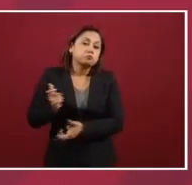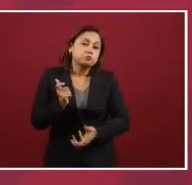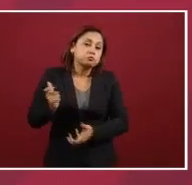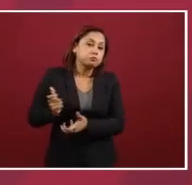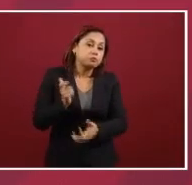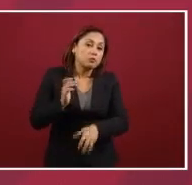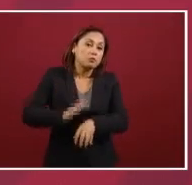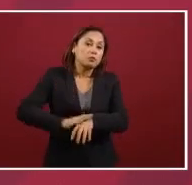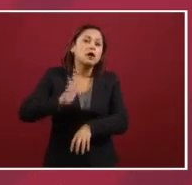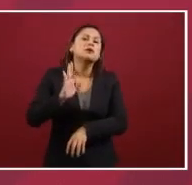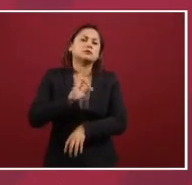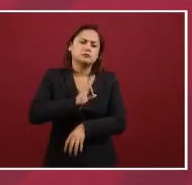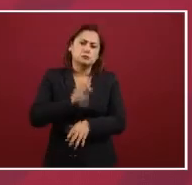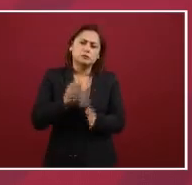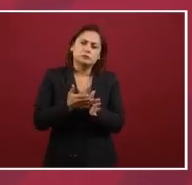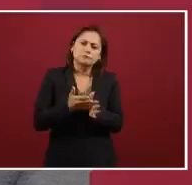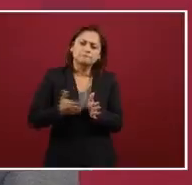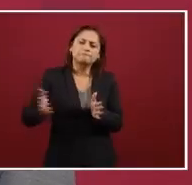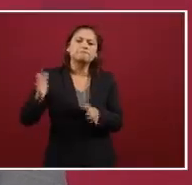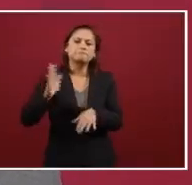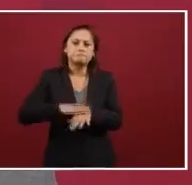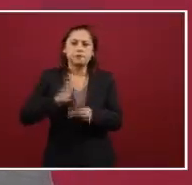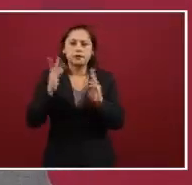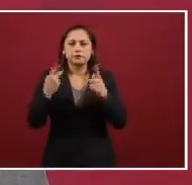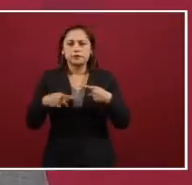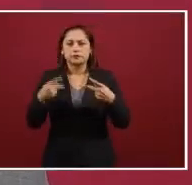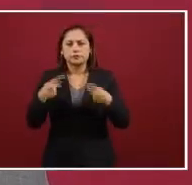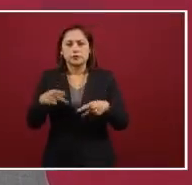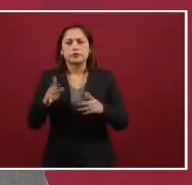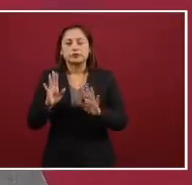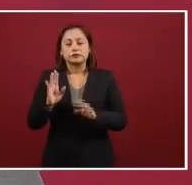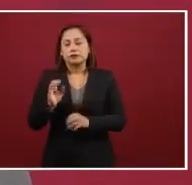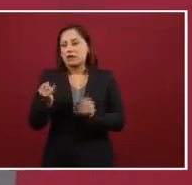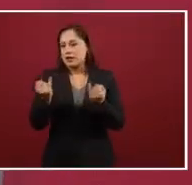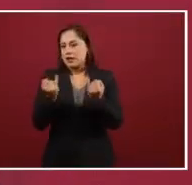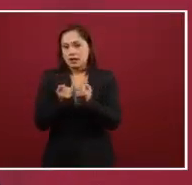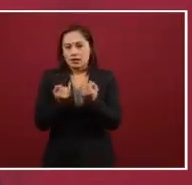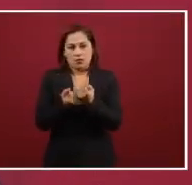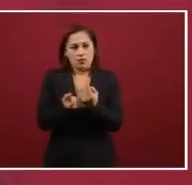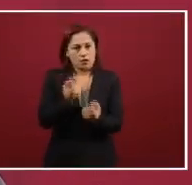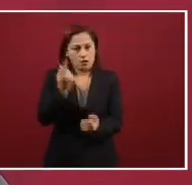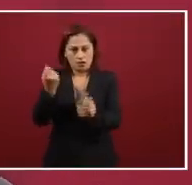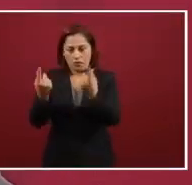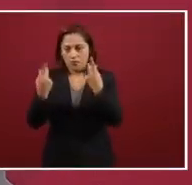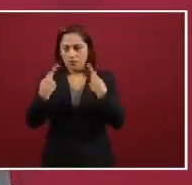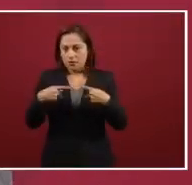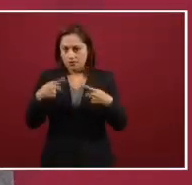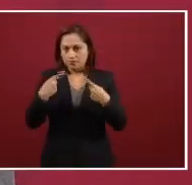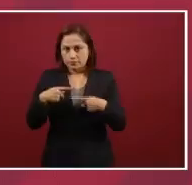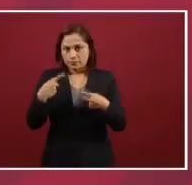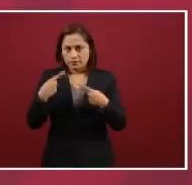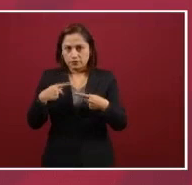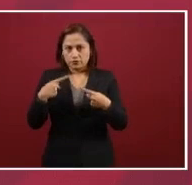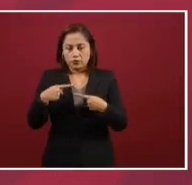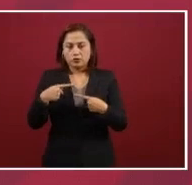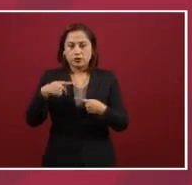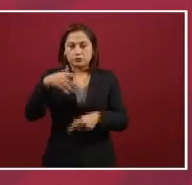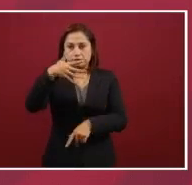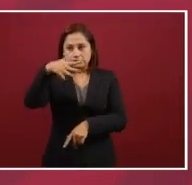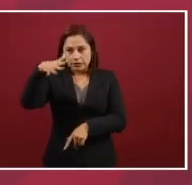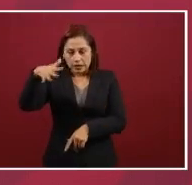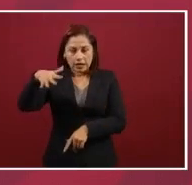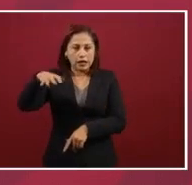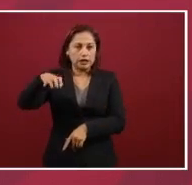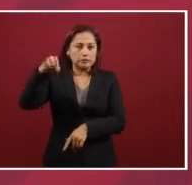ampliar. Y se están haciendo también excepciones. Cuando se trata de gente mayor,